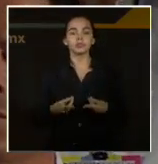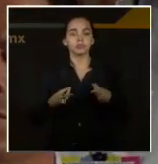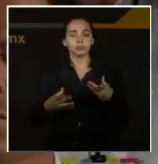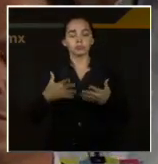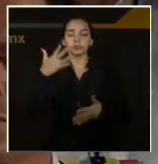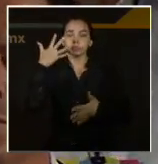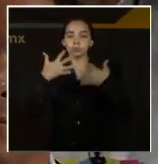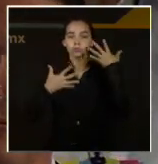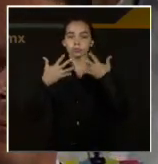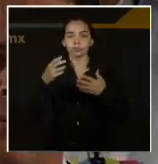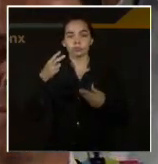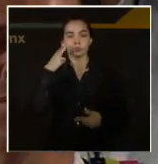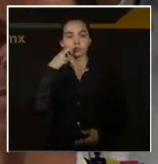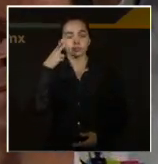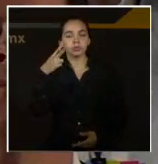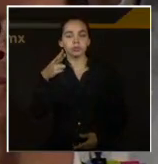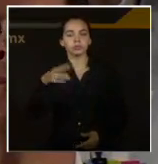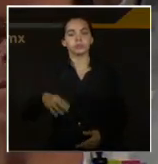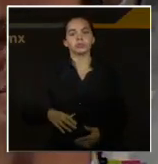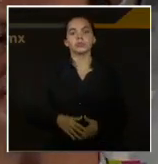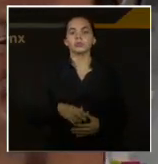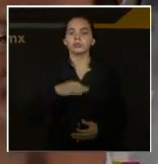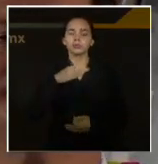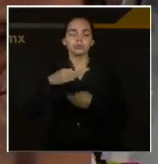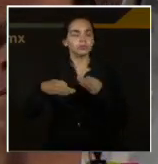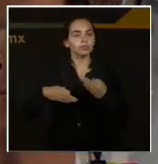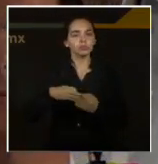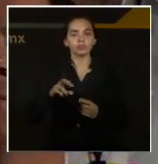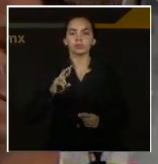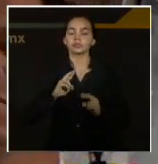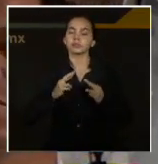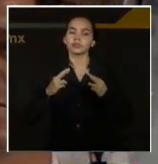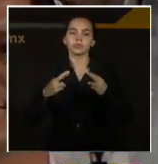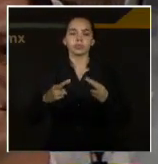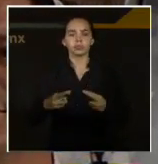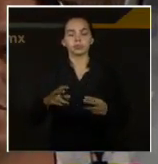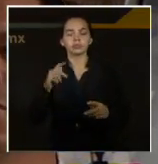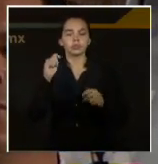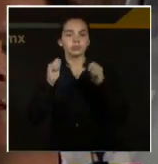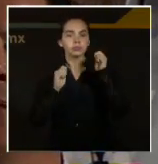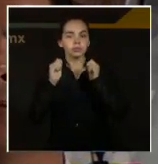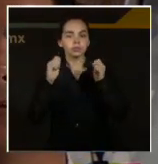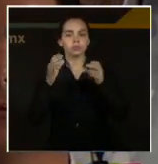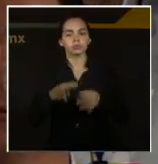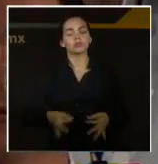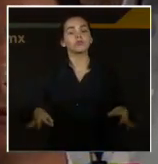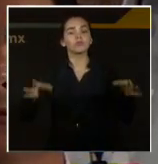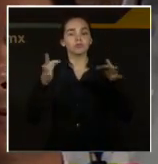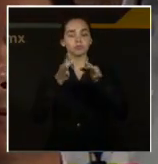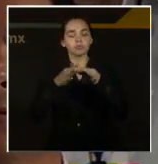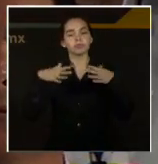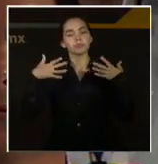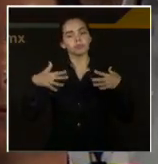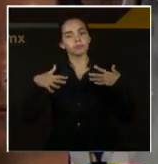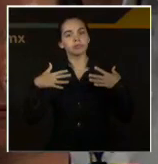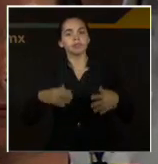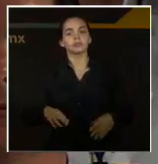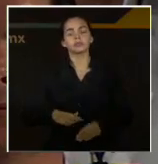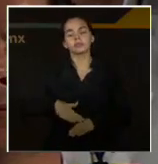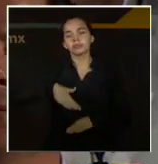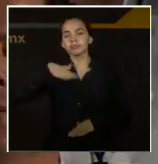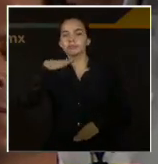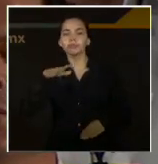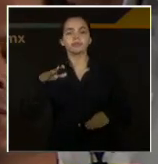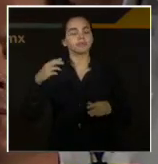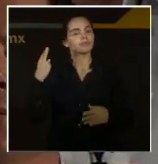y visibilidad por parte de los candidatos a los temas considerados como importantes y de mayor preocupación